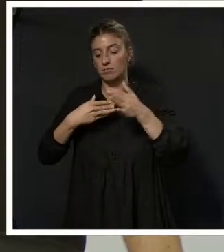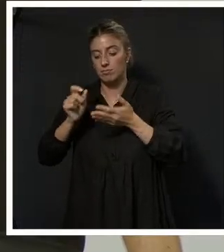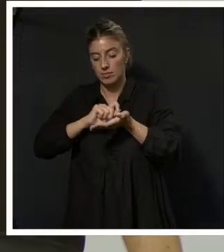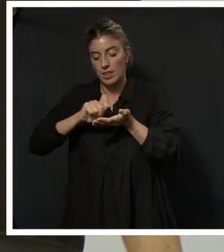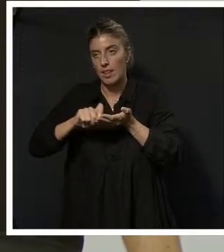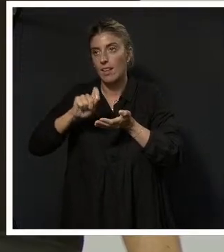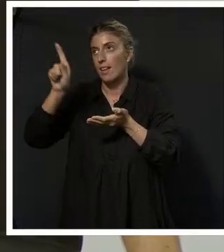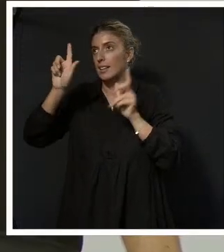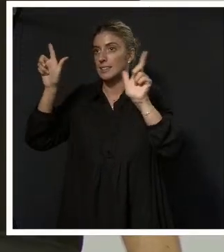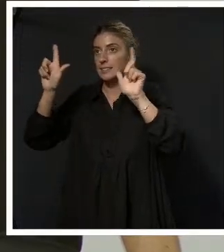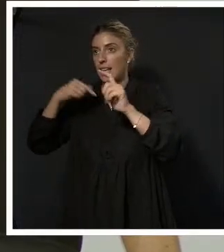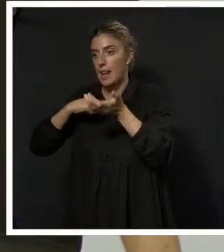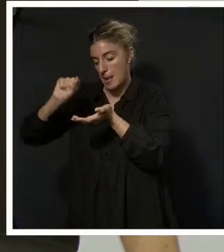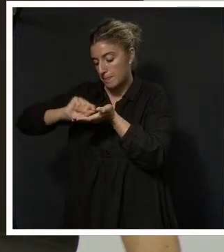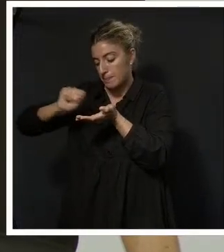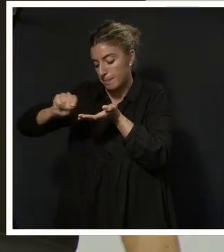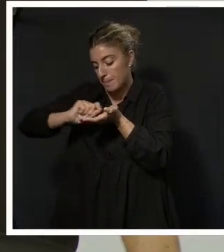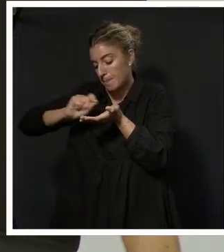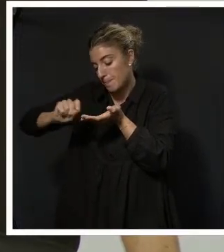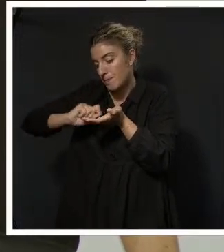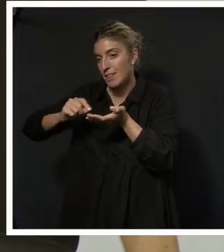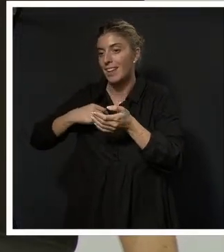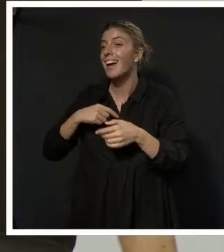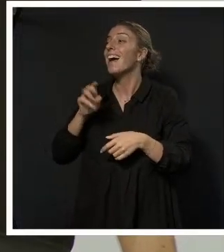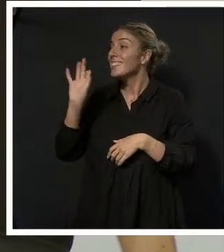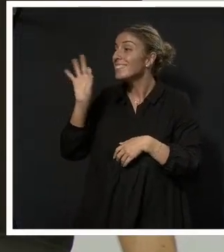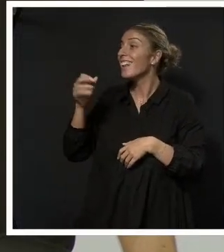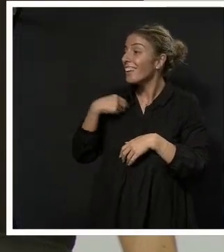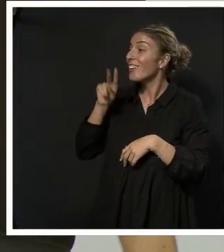de arguiñano de lo que vivía en la televisión